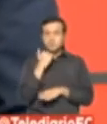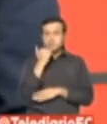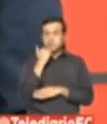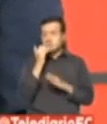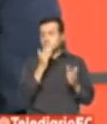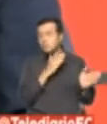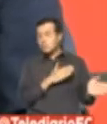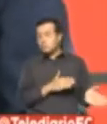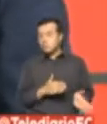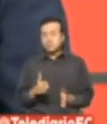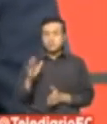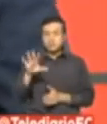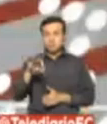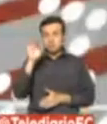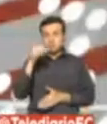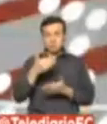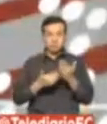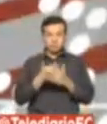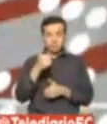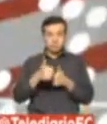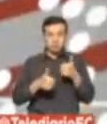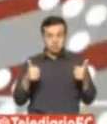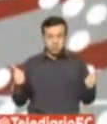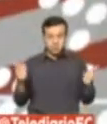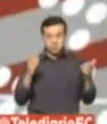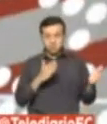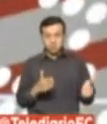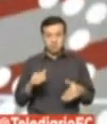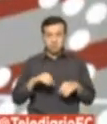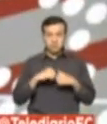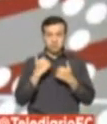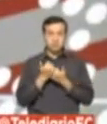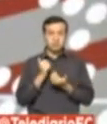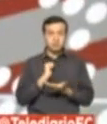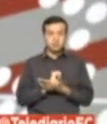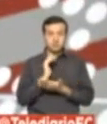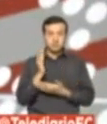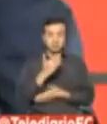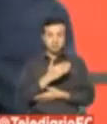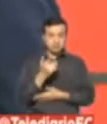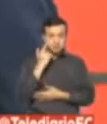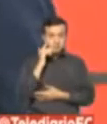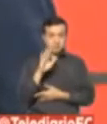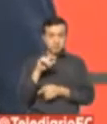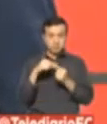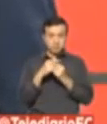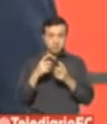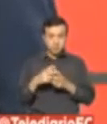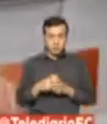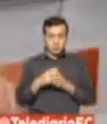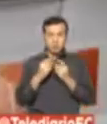fórmula para la elección de nuevas autoridades en la Asamblea Nacional que provenga de su bloque.